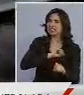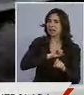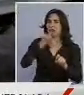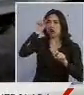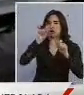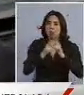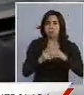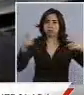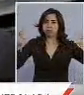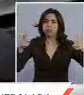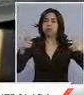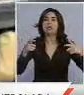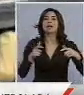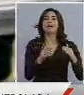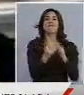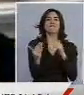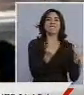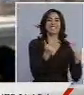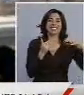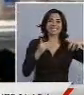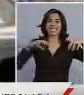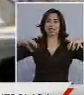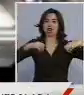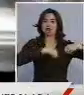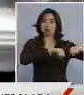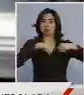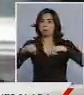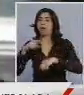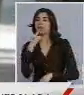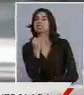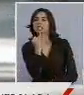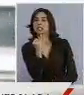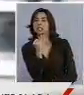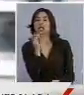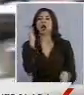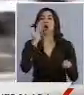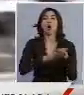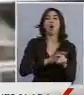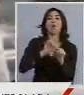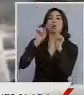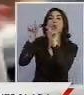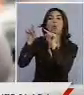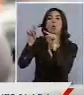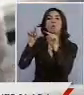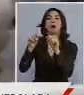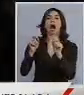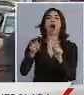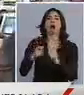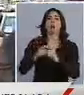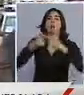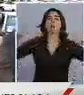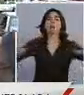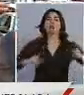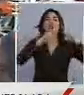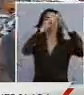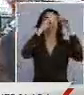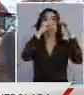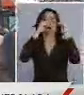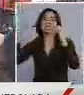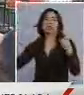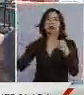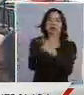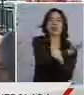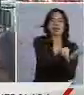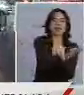Algunos vecinos de ambos supermercados afectados estiman que sí y culpan de esto al boom de la construcción. Se botan casas y se